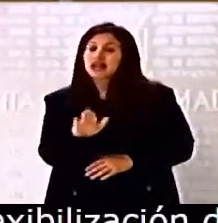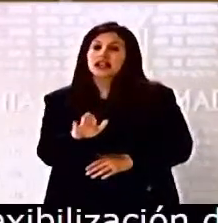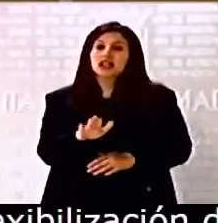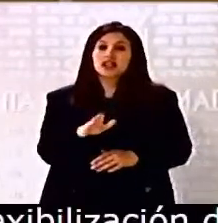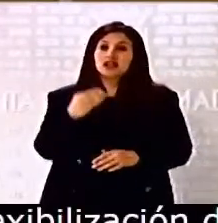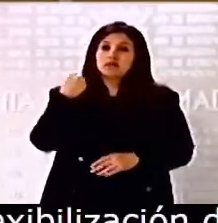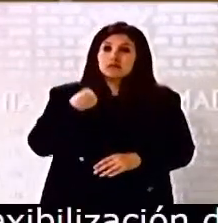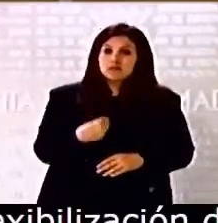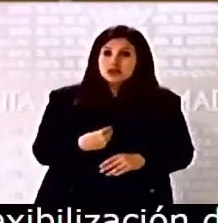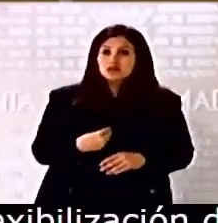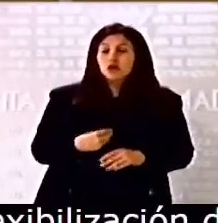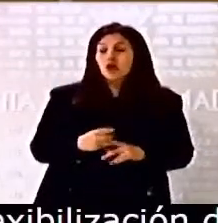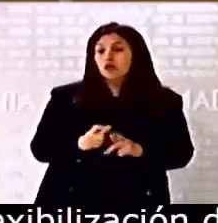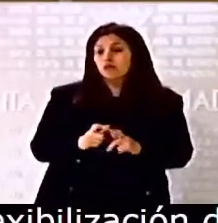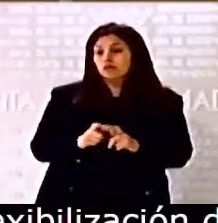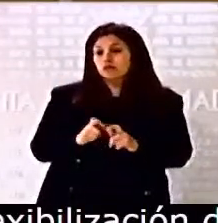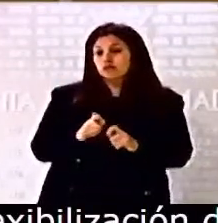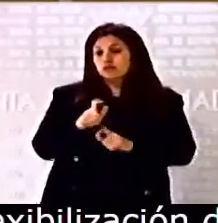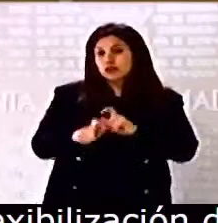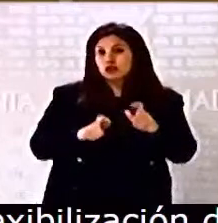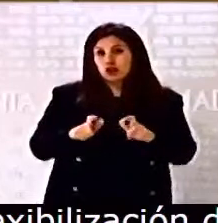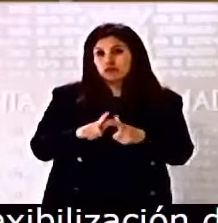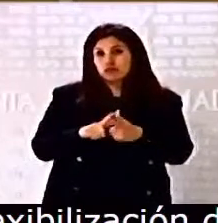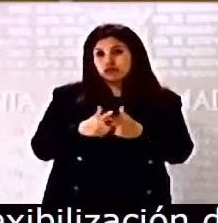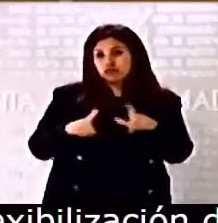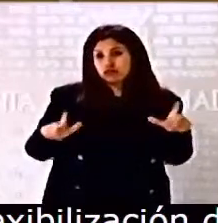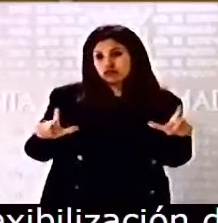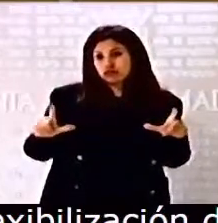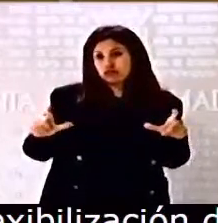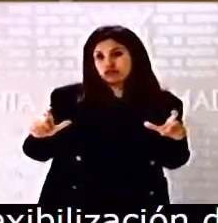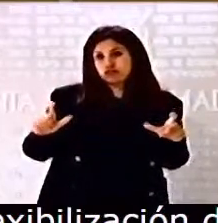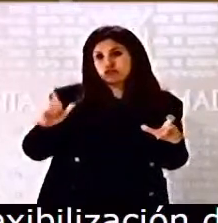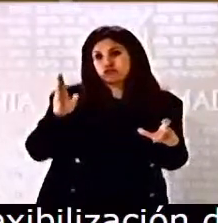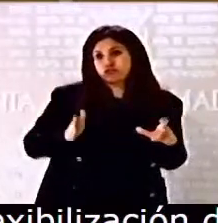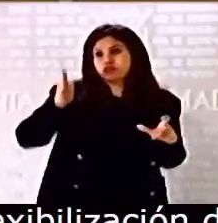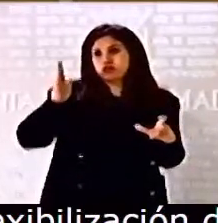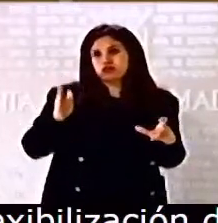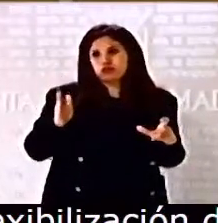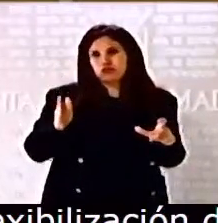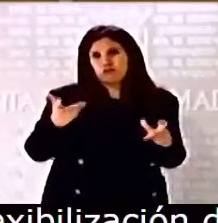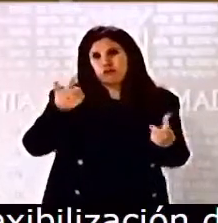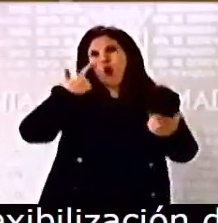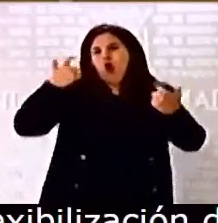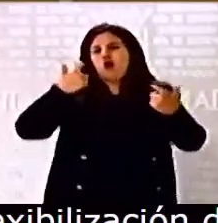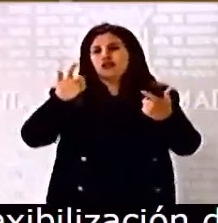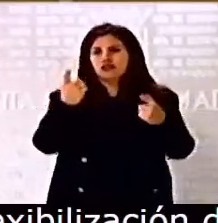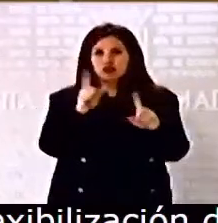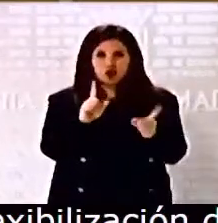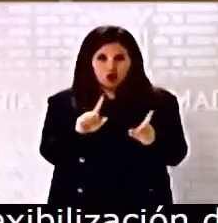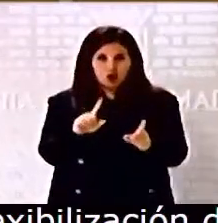la incidencia haya sido muy llamativa. Preocupante, pero no muy llamativa.